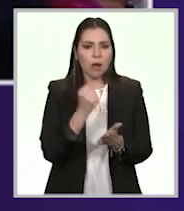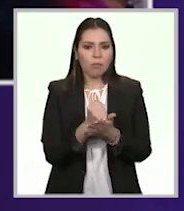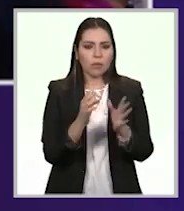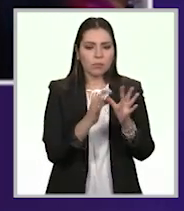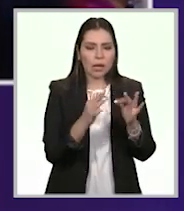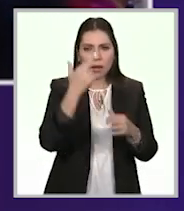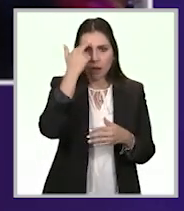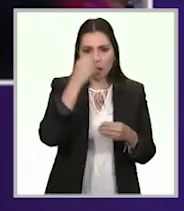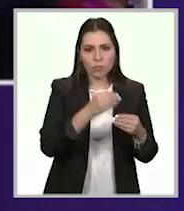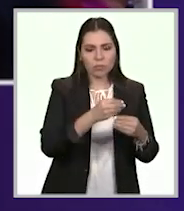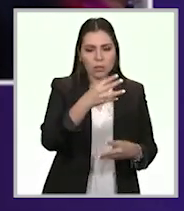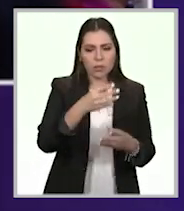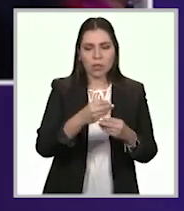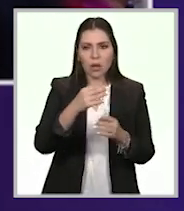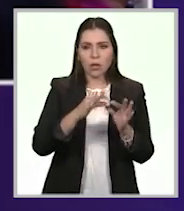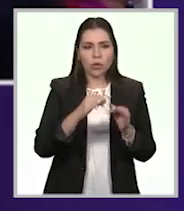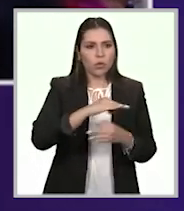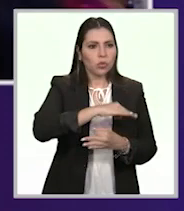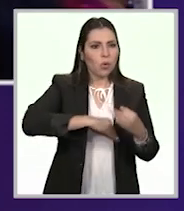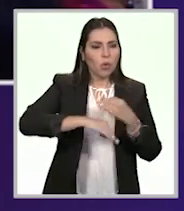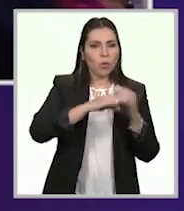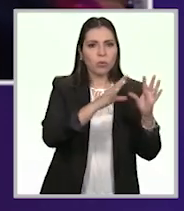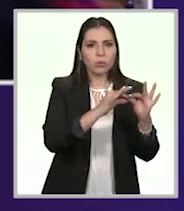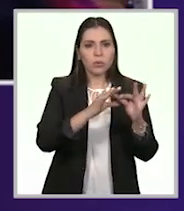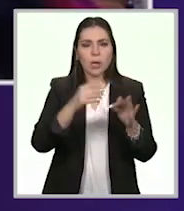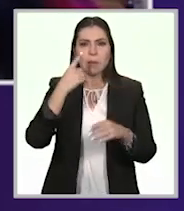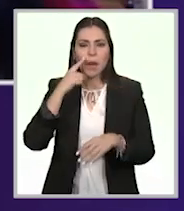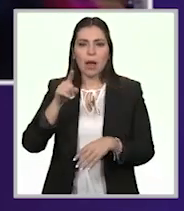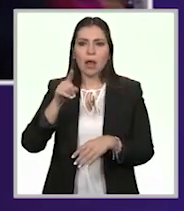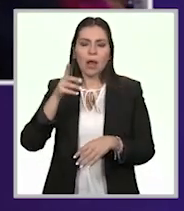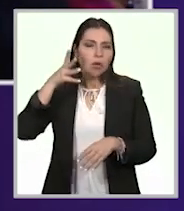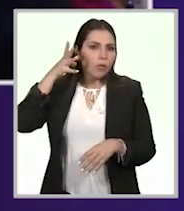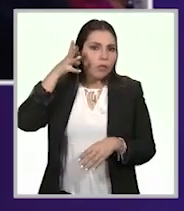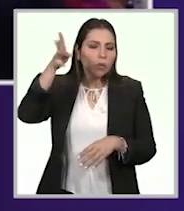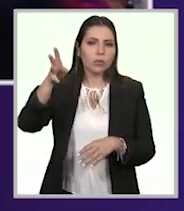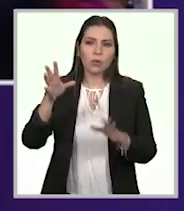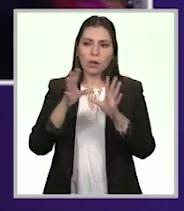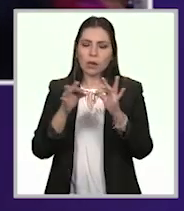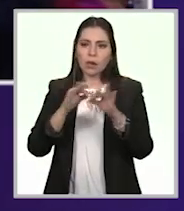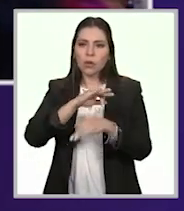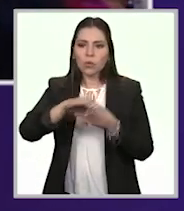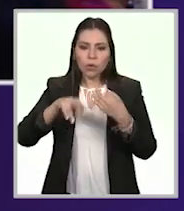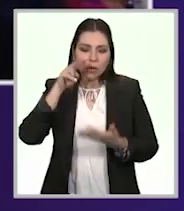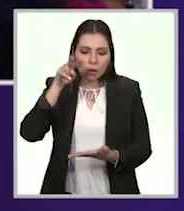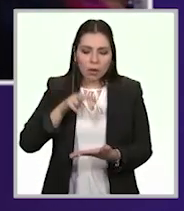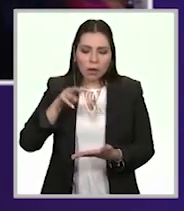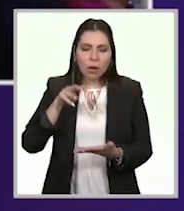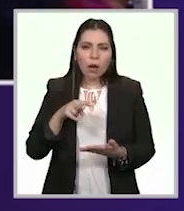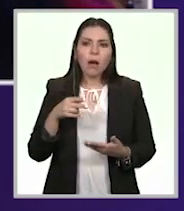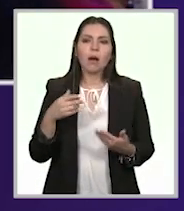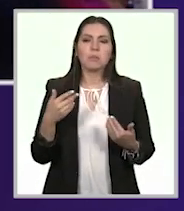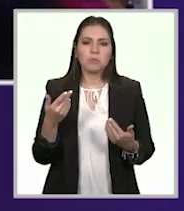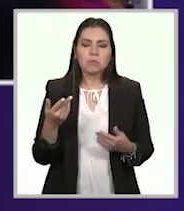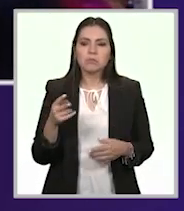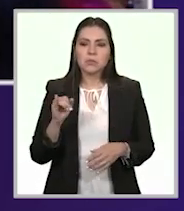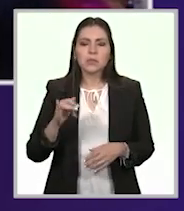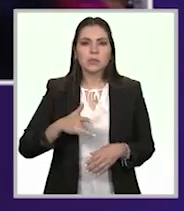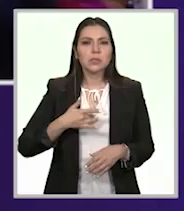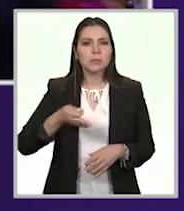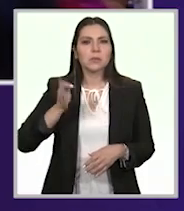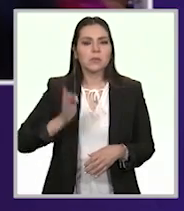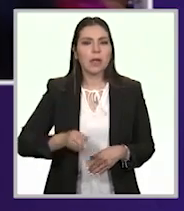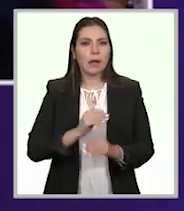a todos los demás miembros del sistema de justicia, que le hablen al futuro, pero que también se convenzan entre